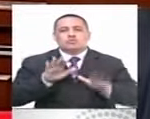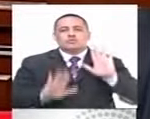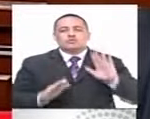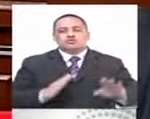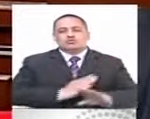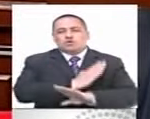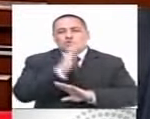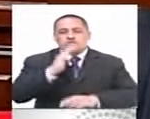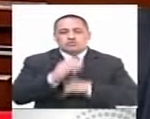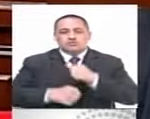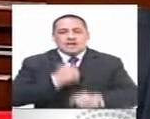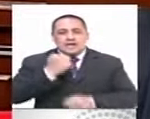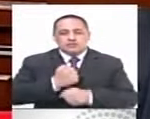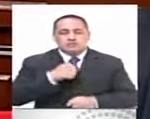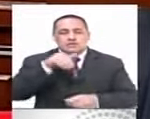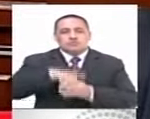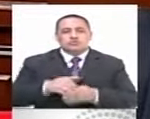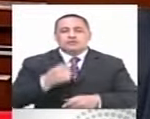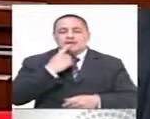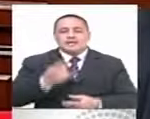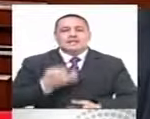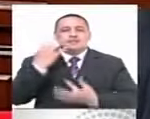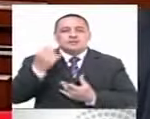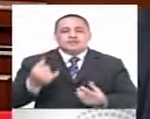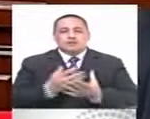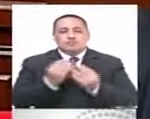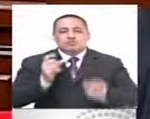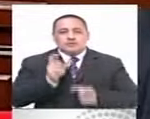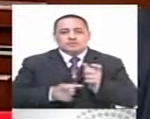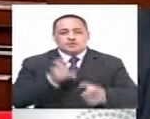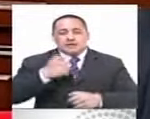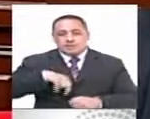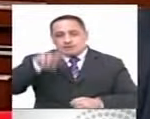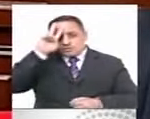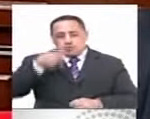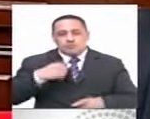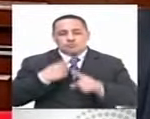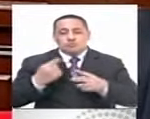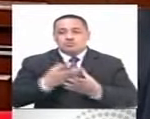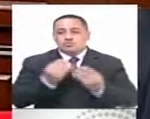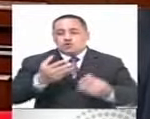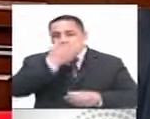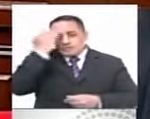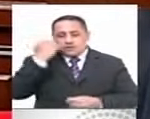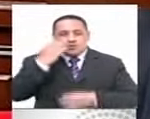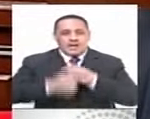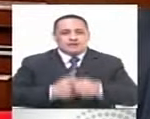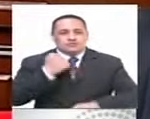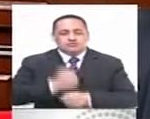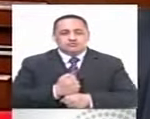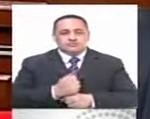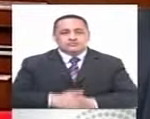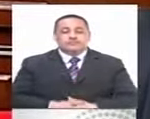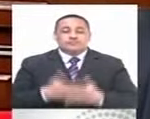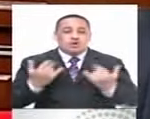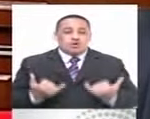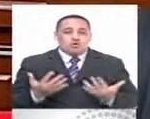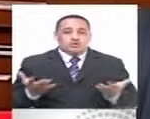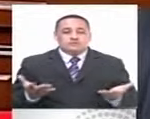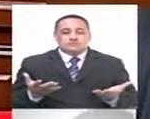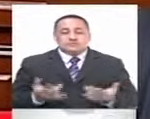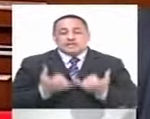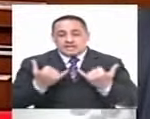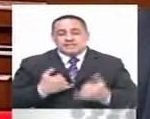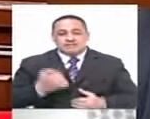de la campaña electoral, que era la esperanza de la gran mayoría de peruanos olvidados por décadas. Hoy